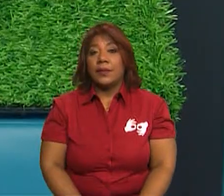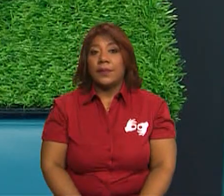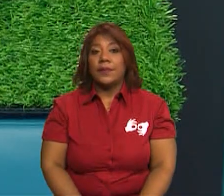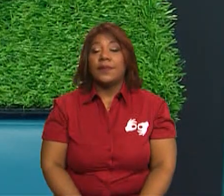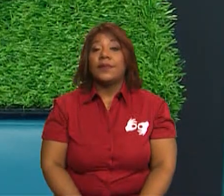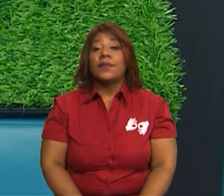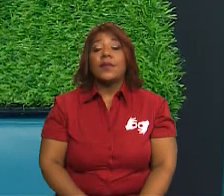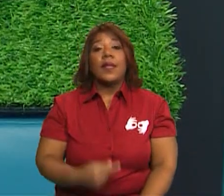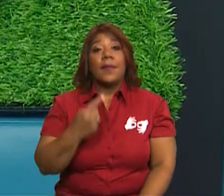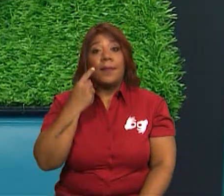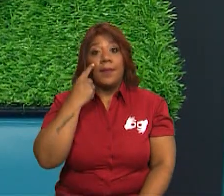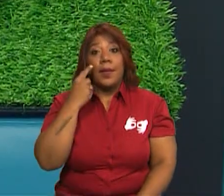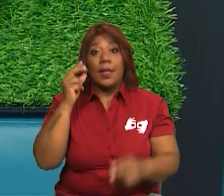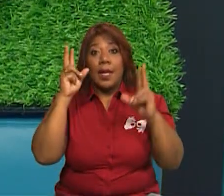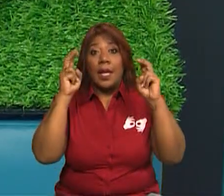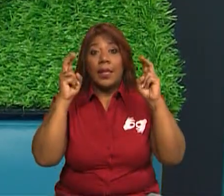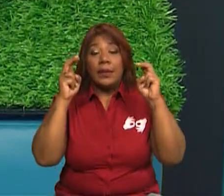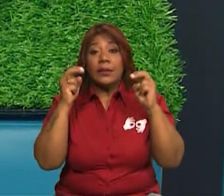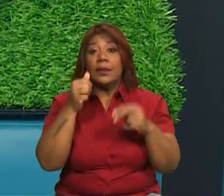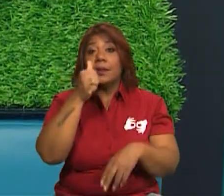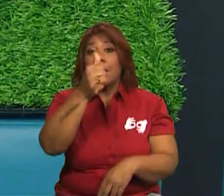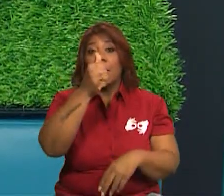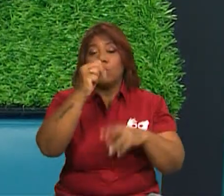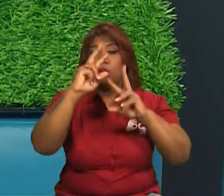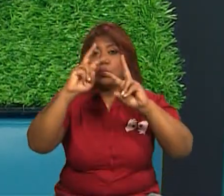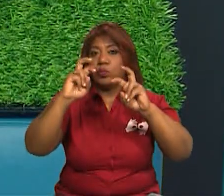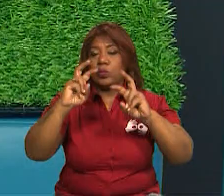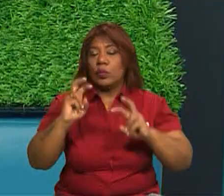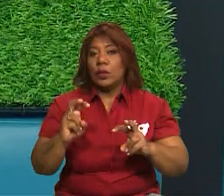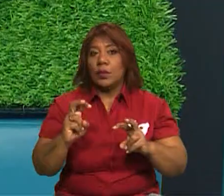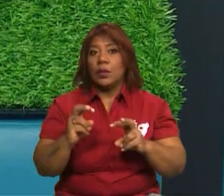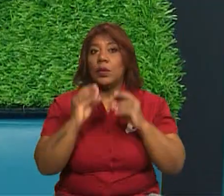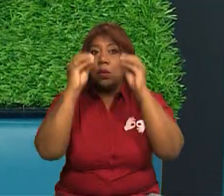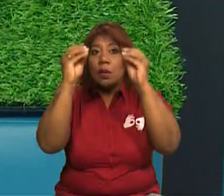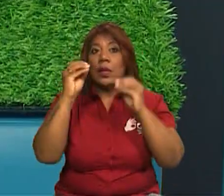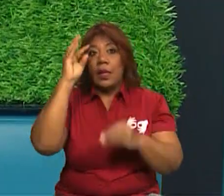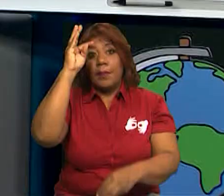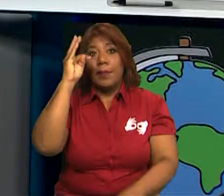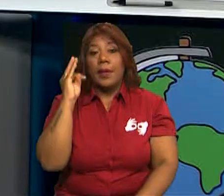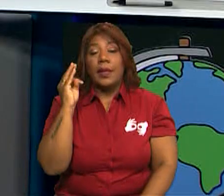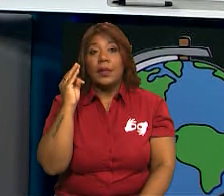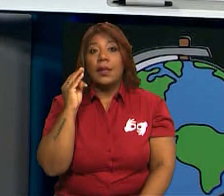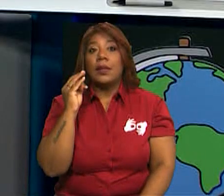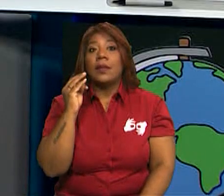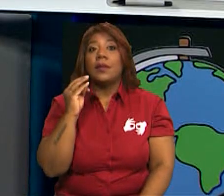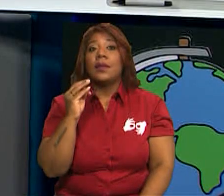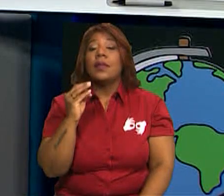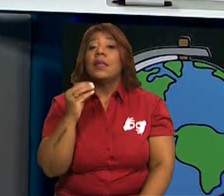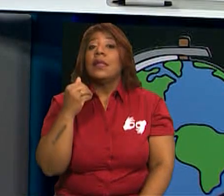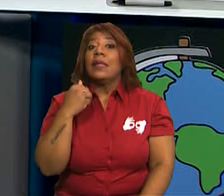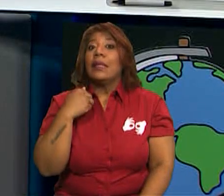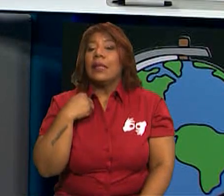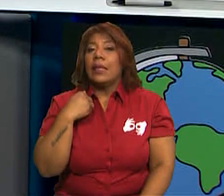el tema, lo que es la autoevaluación. Yo quiero que ustedes lleven muy